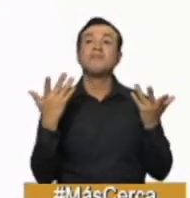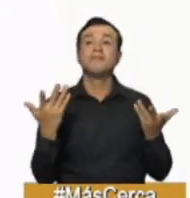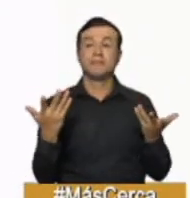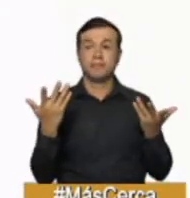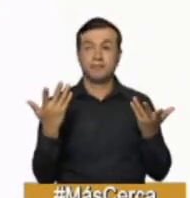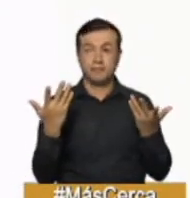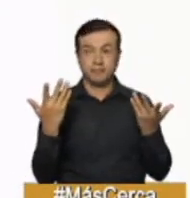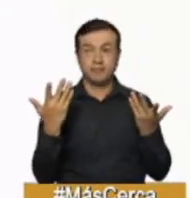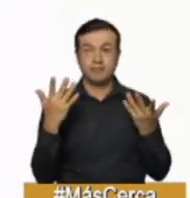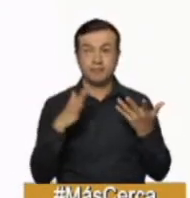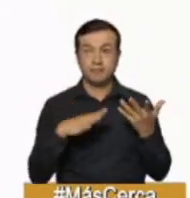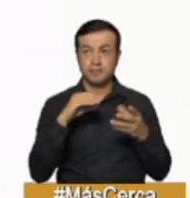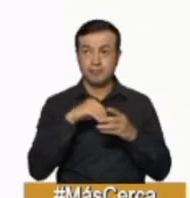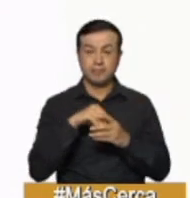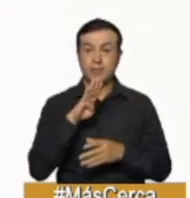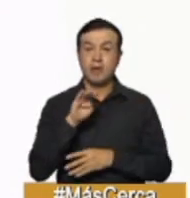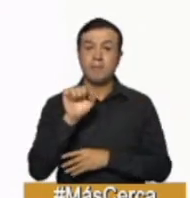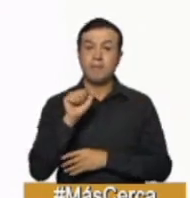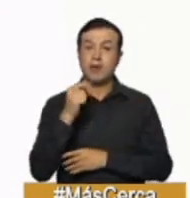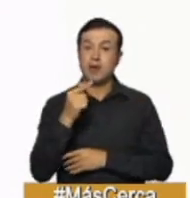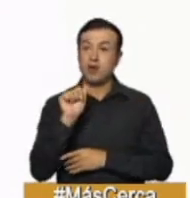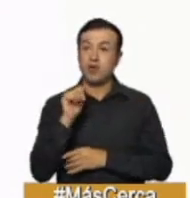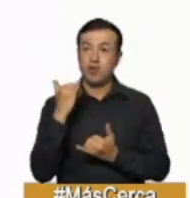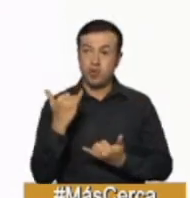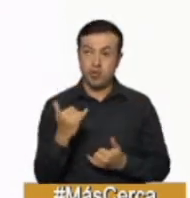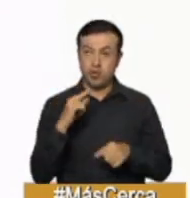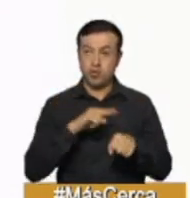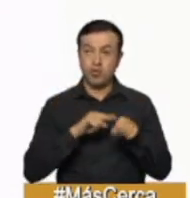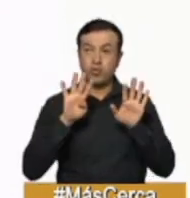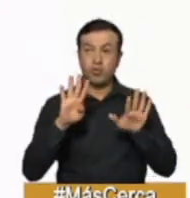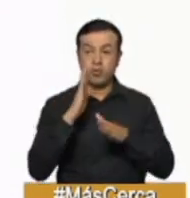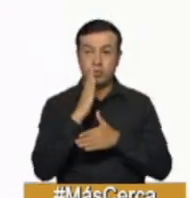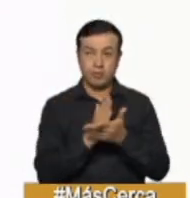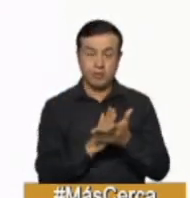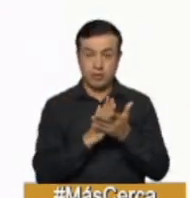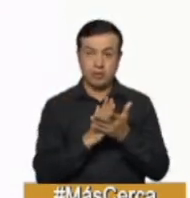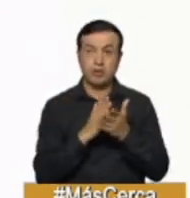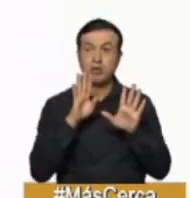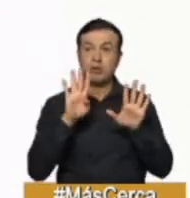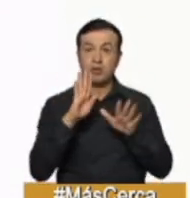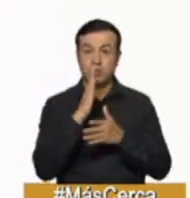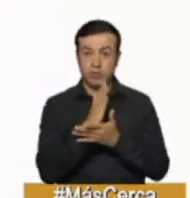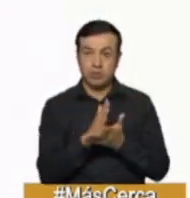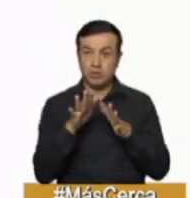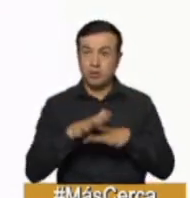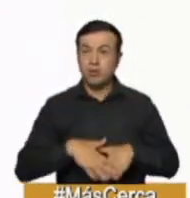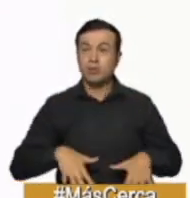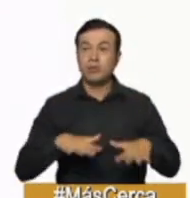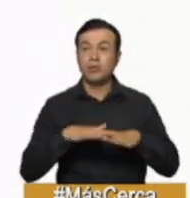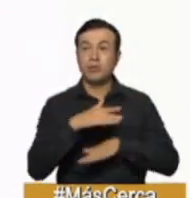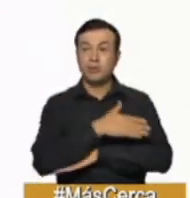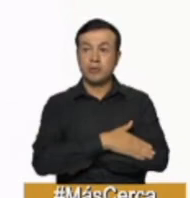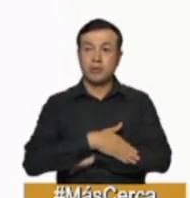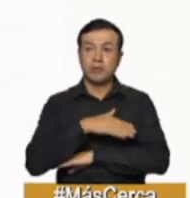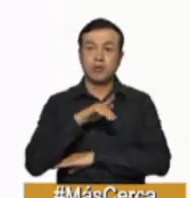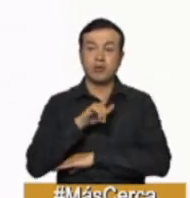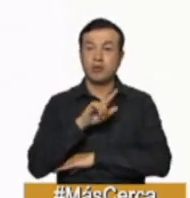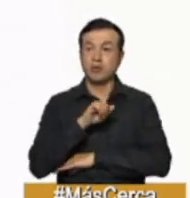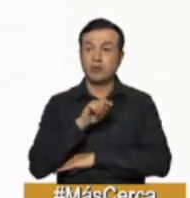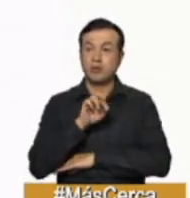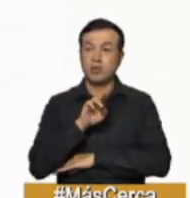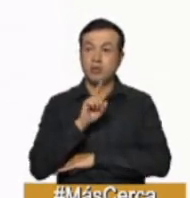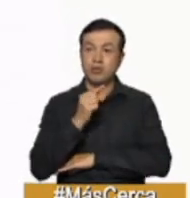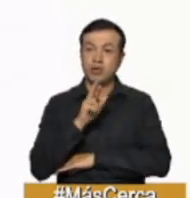lactancia de laboratorio bagó del ecuador es el día de hoy a las 9 y 30 en los laboratorios bagó analizar do garcía 1080 y